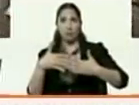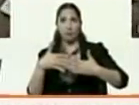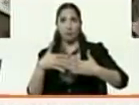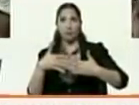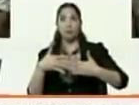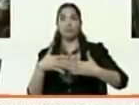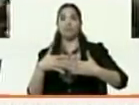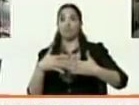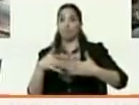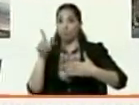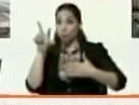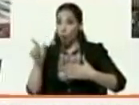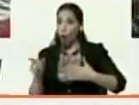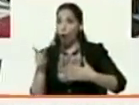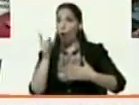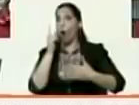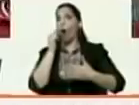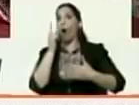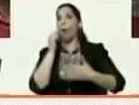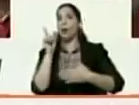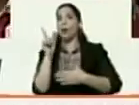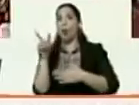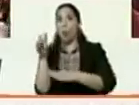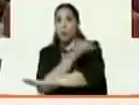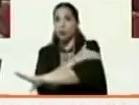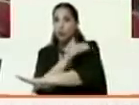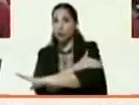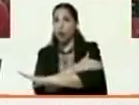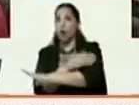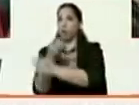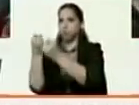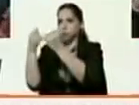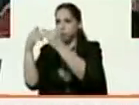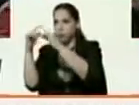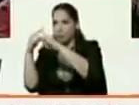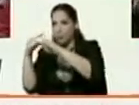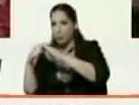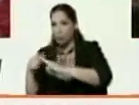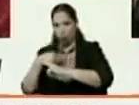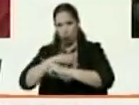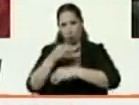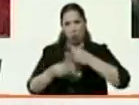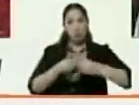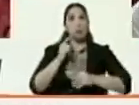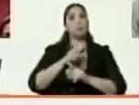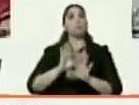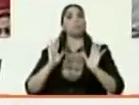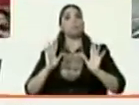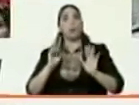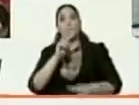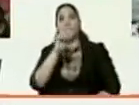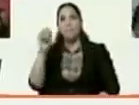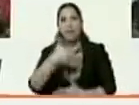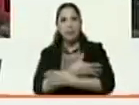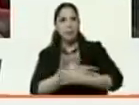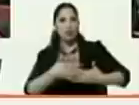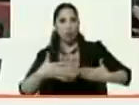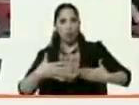Señores de la oposición, saquen sus cuentas, nosotros estamos haciendo lo que nos corresponde. Aquí hay 20 millones de